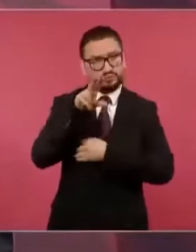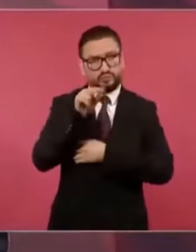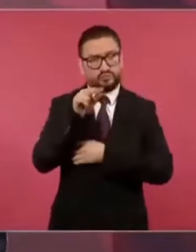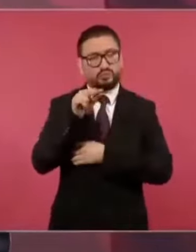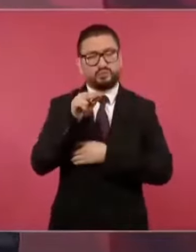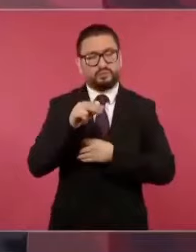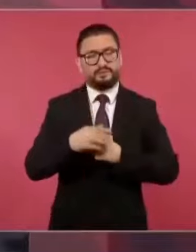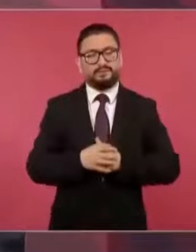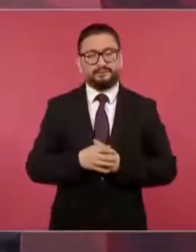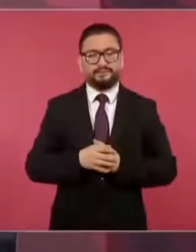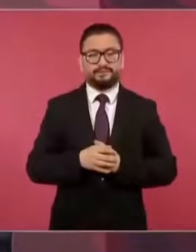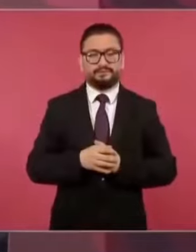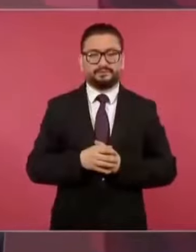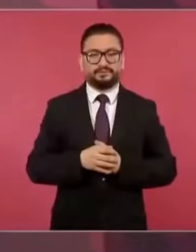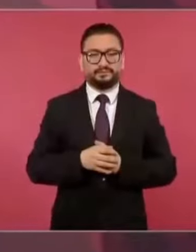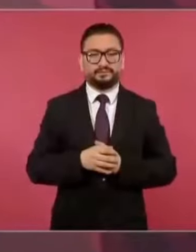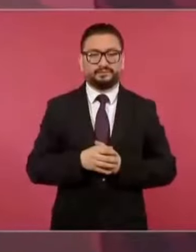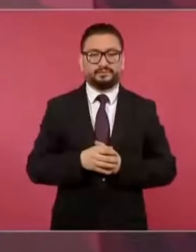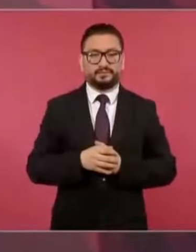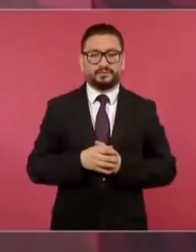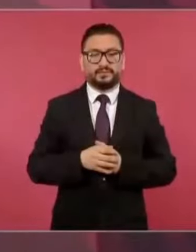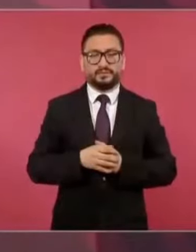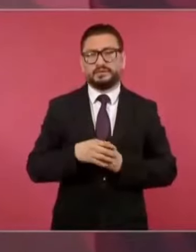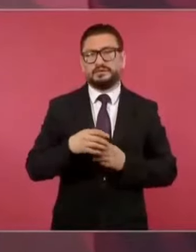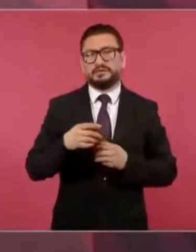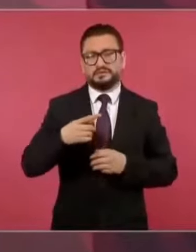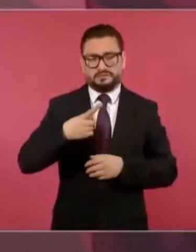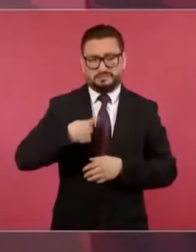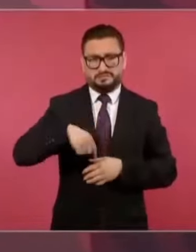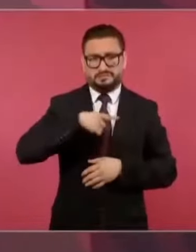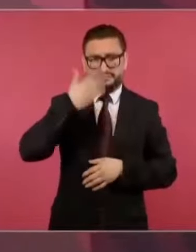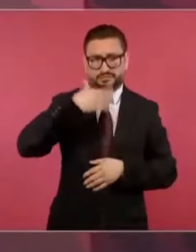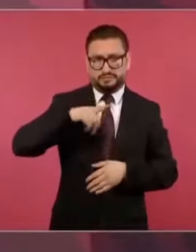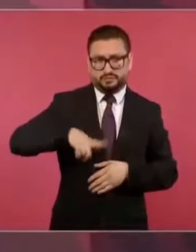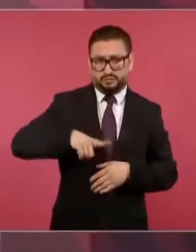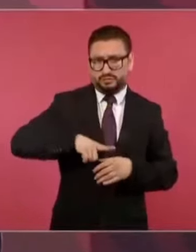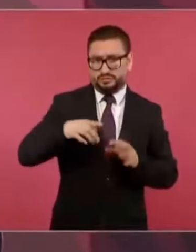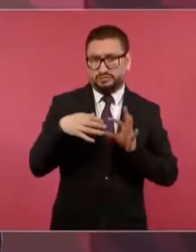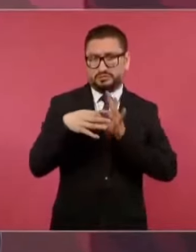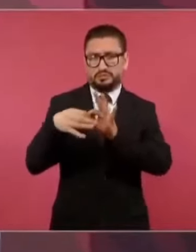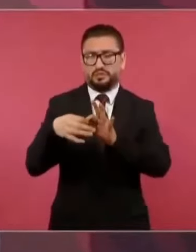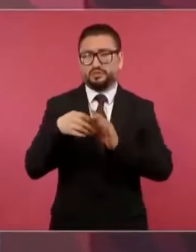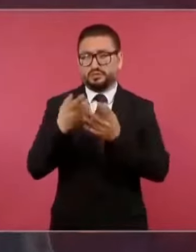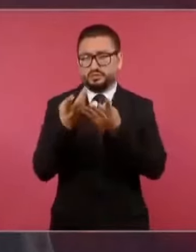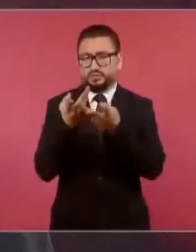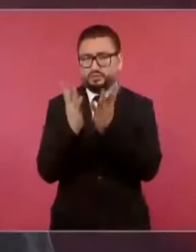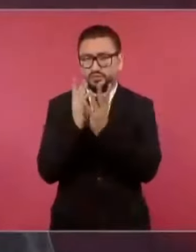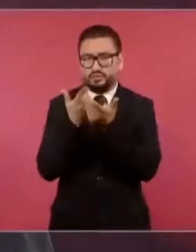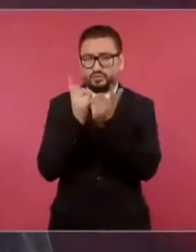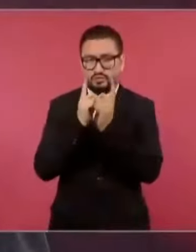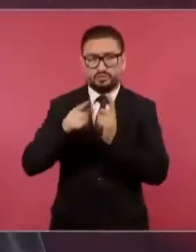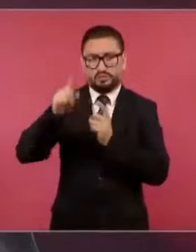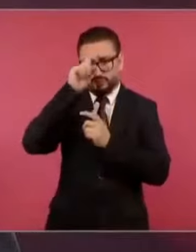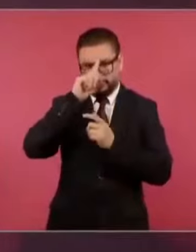Incluso son buenas las relaciones con el Consejo Coordinador Empresarial.